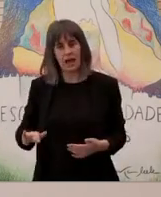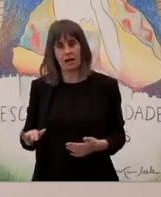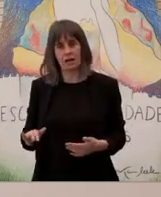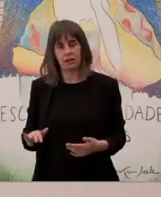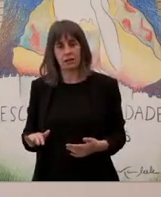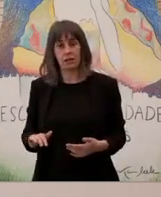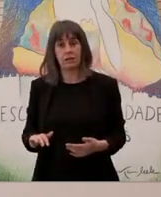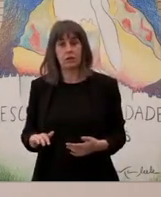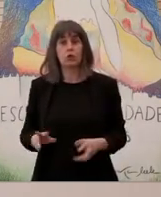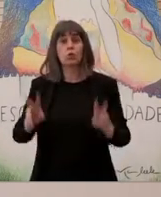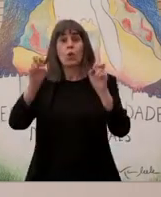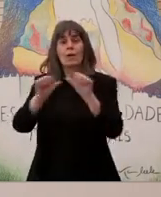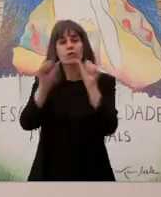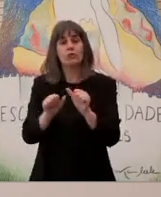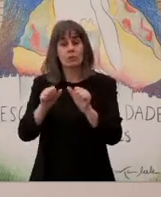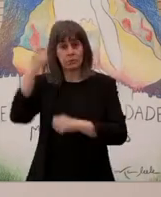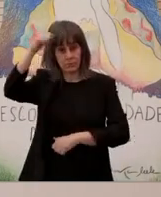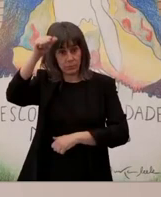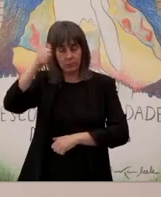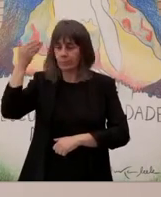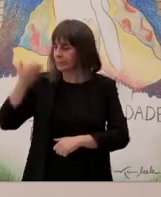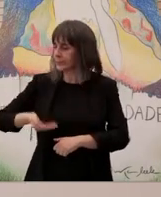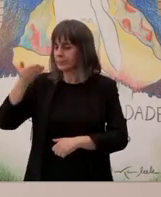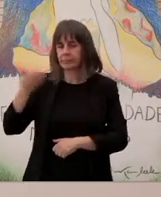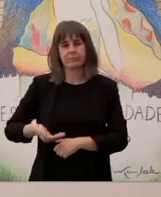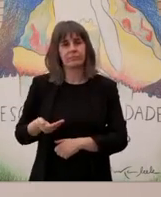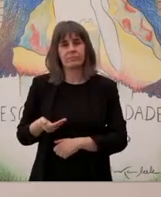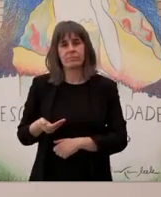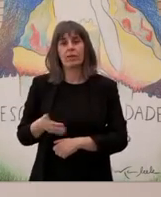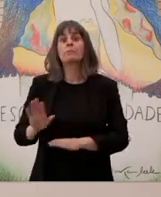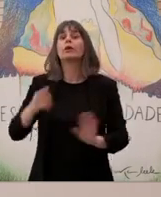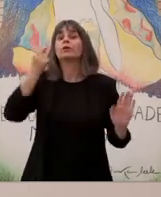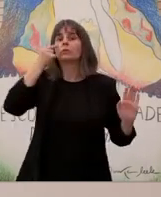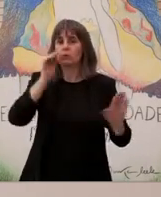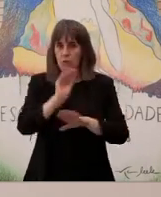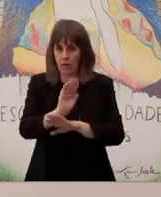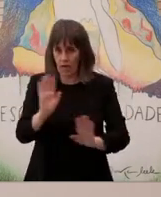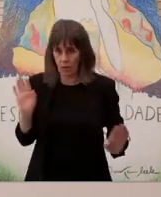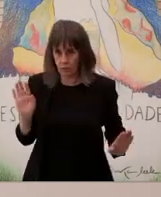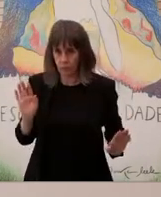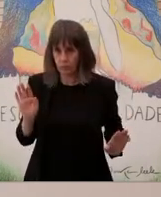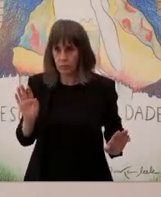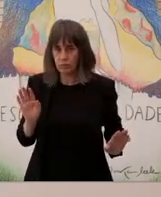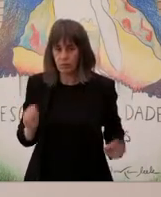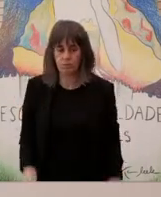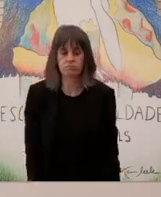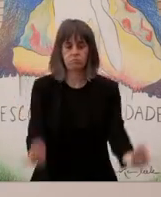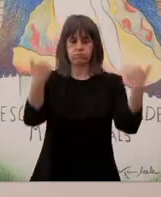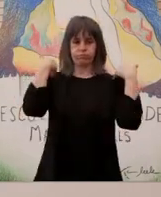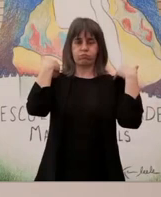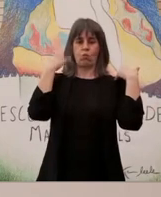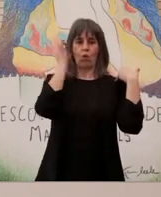y que las nuevas masculinidades Son imprescindibles a mí me parece importante pero hoyo eh No nos carguemos de responsabilidades muy eres